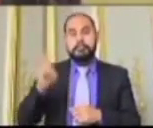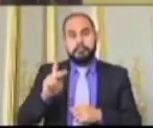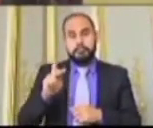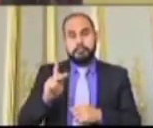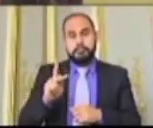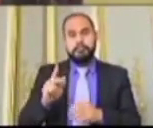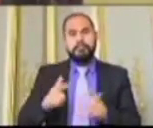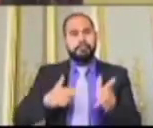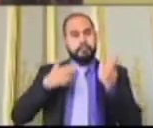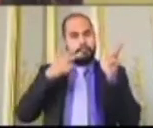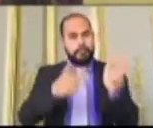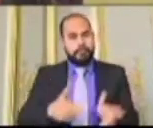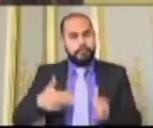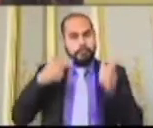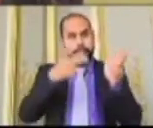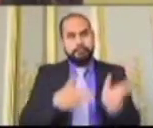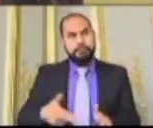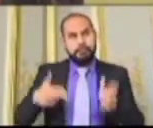Ligero recibió